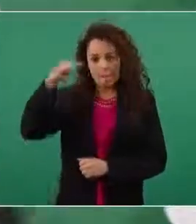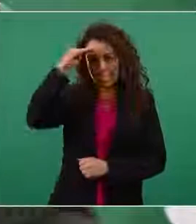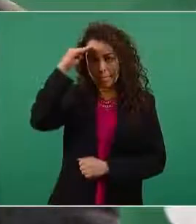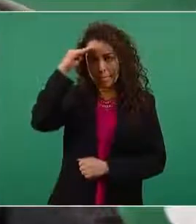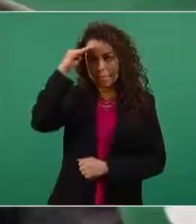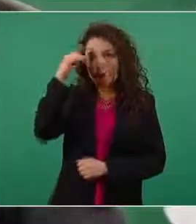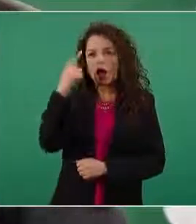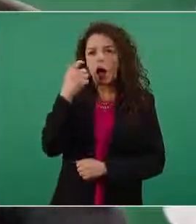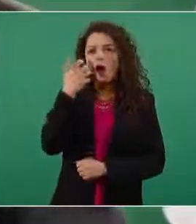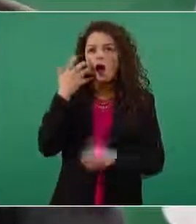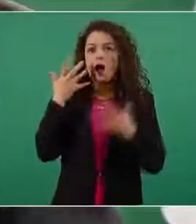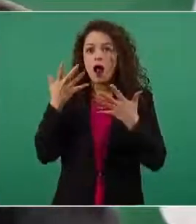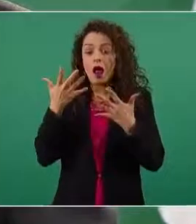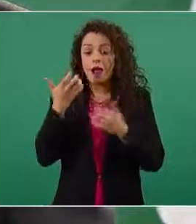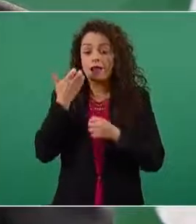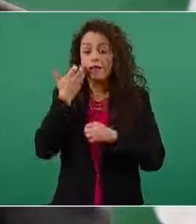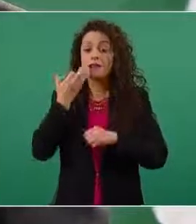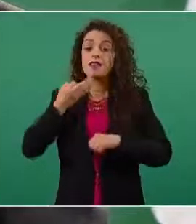defender